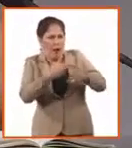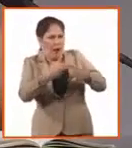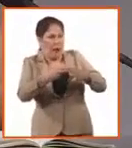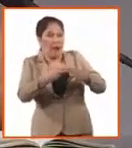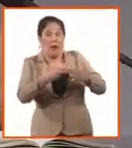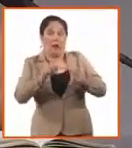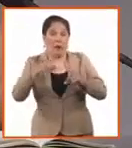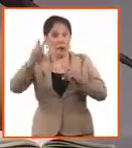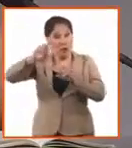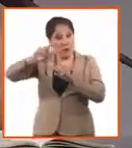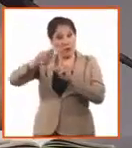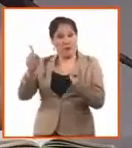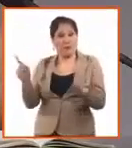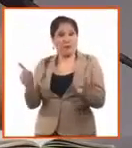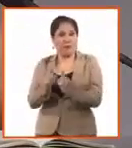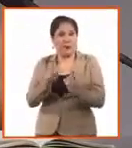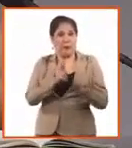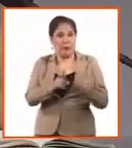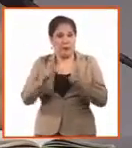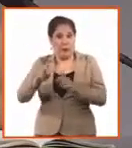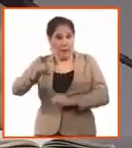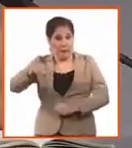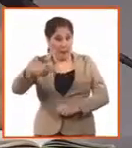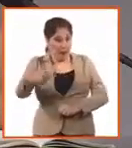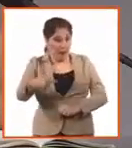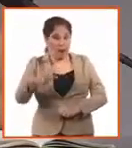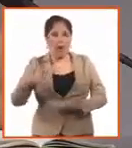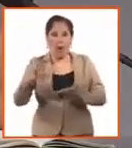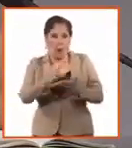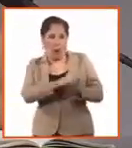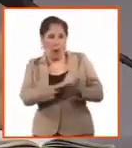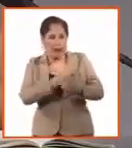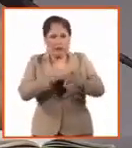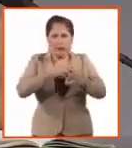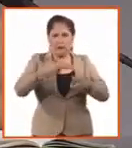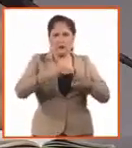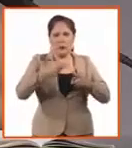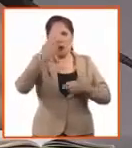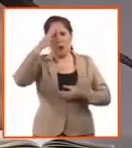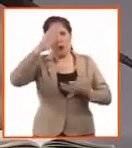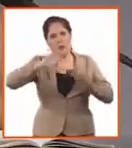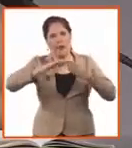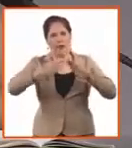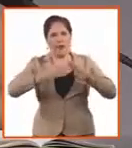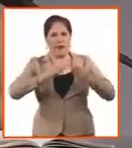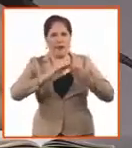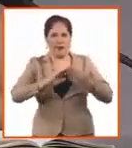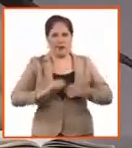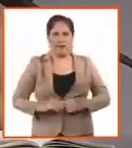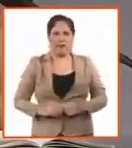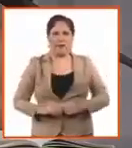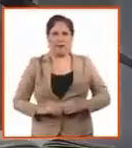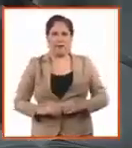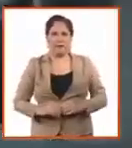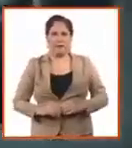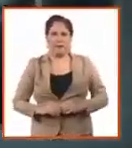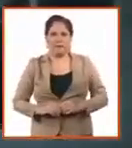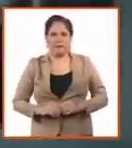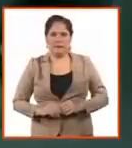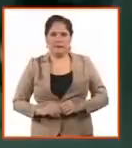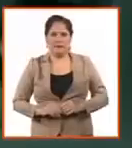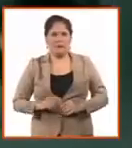la televisión pero que podrá encontrar mañana integra en cubadebate así que no se la pierda vamos a verlo cuanto